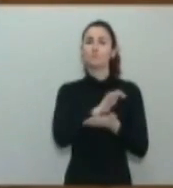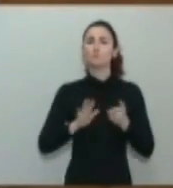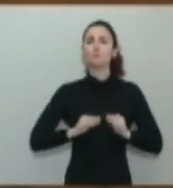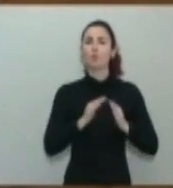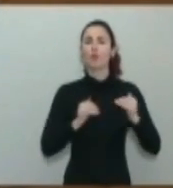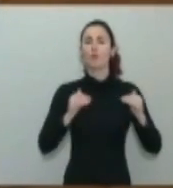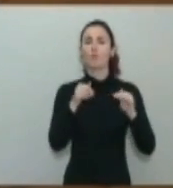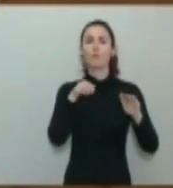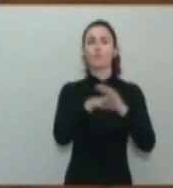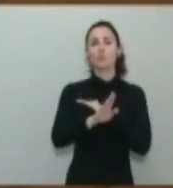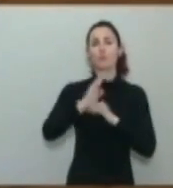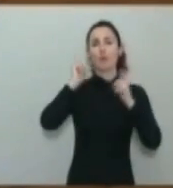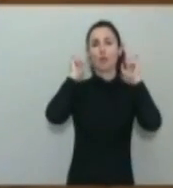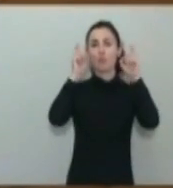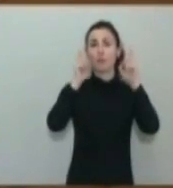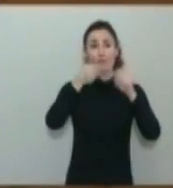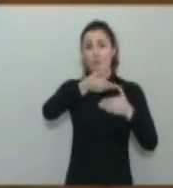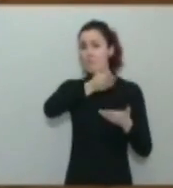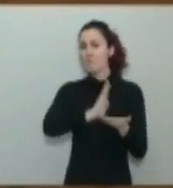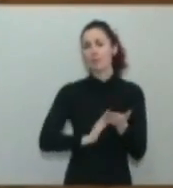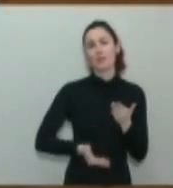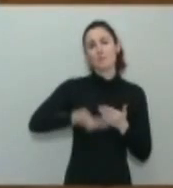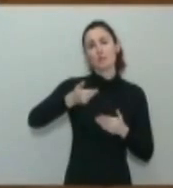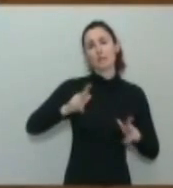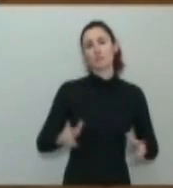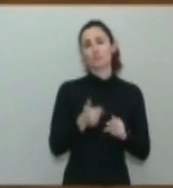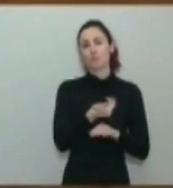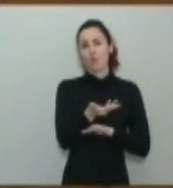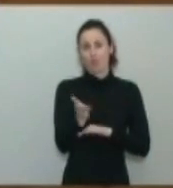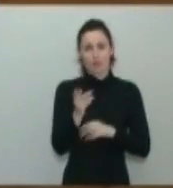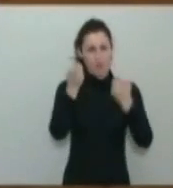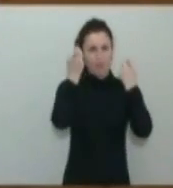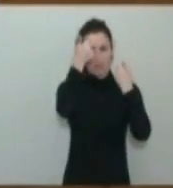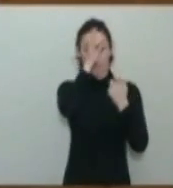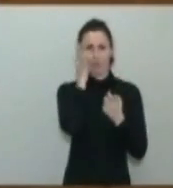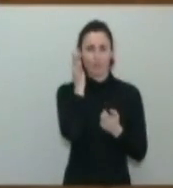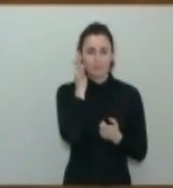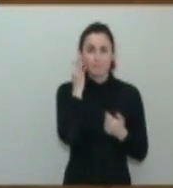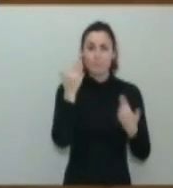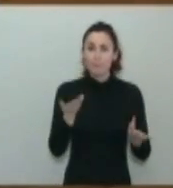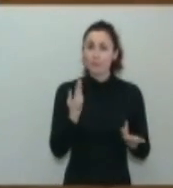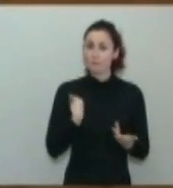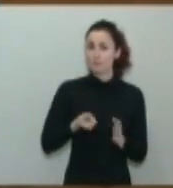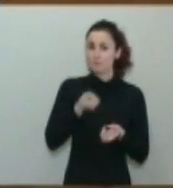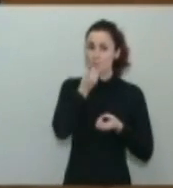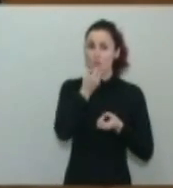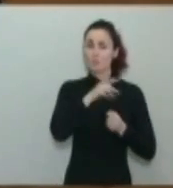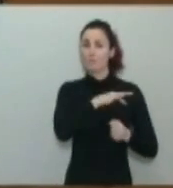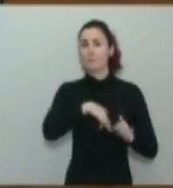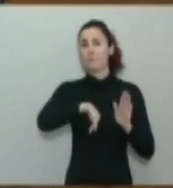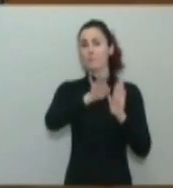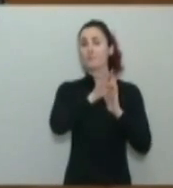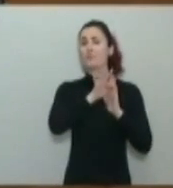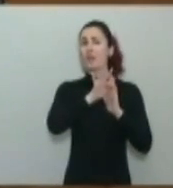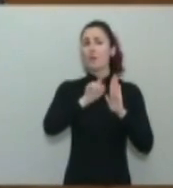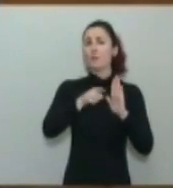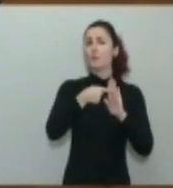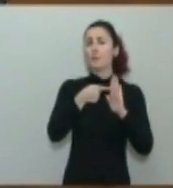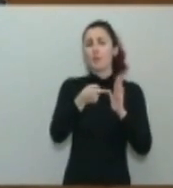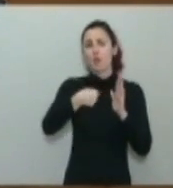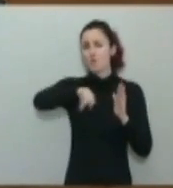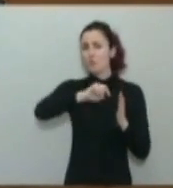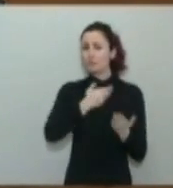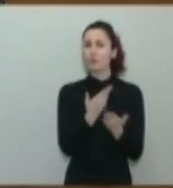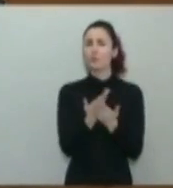igualdad de acceso a la educación de una parte muy significativa de los alumnos. Y es por ello que en el primer punto de la proposición que hemos presentado